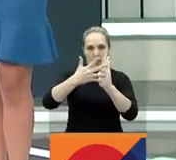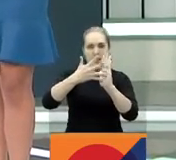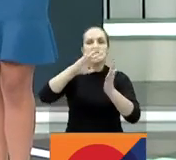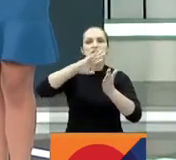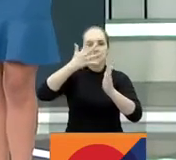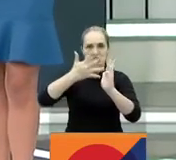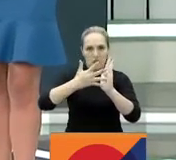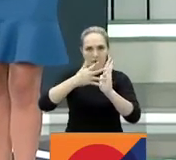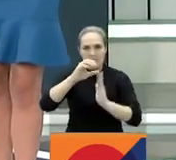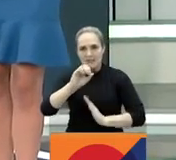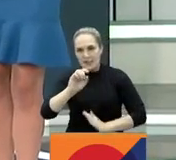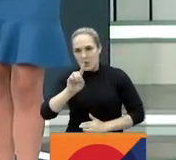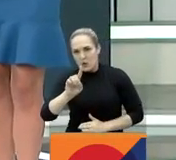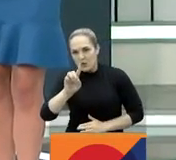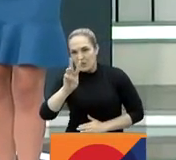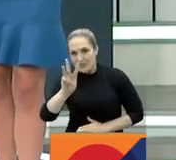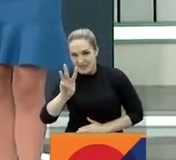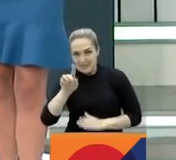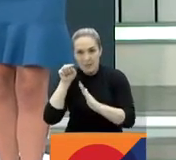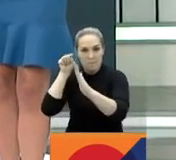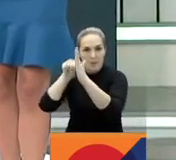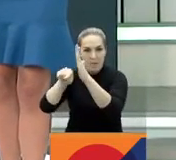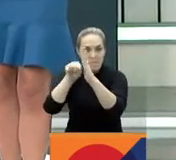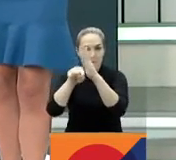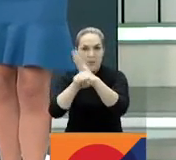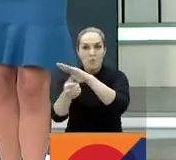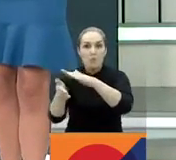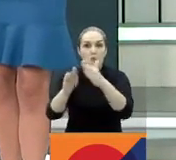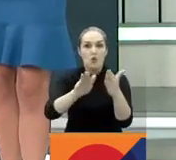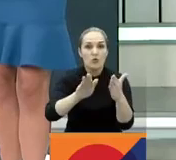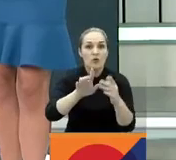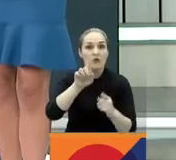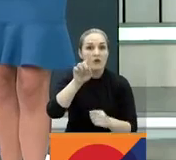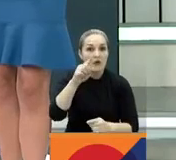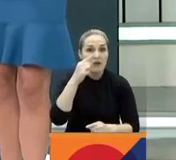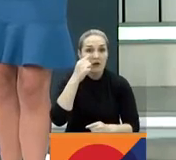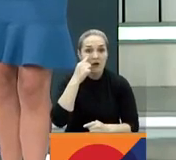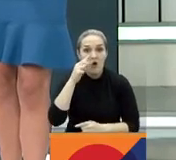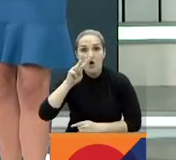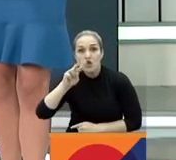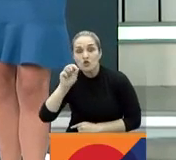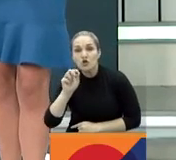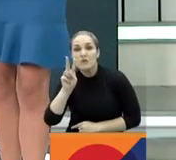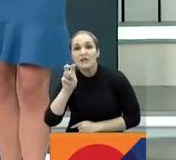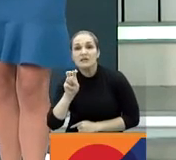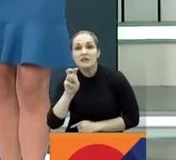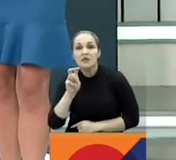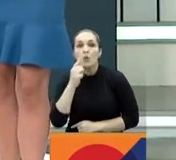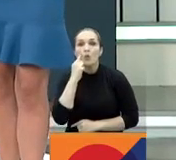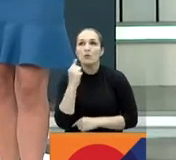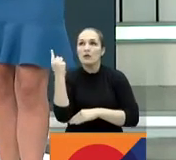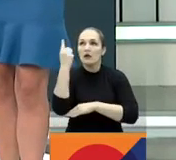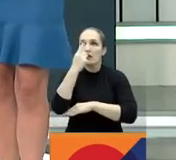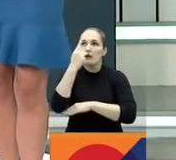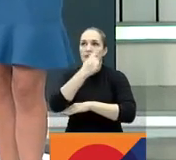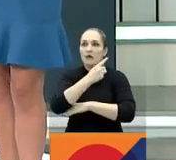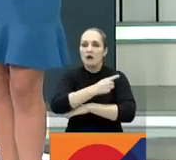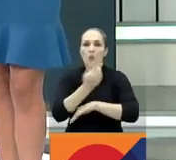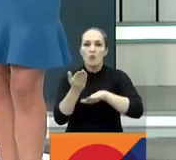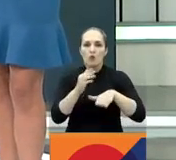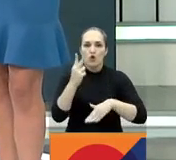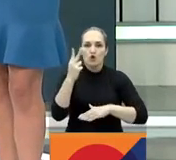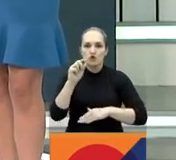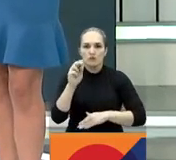5.013 homicidios o asesinatos de mujeres, lo que significa que 2,7 de ellas fueron asesinadas por día. Las principales víctimas son